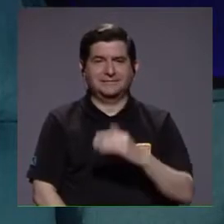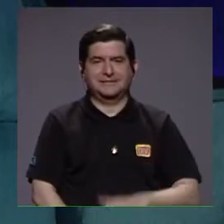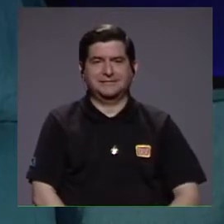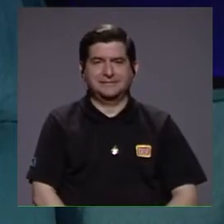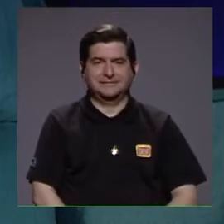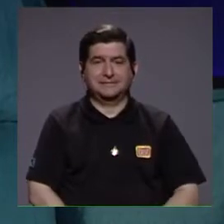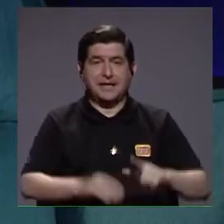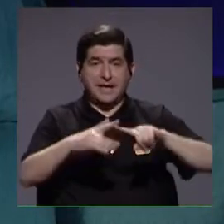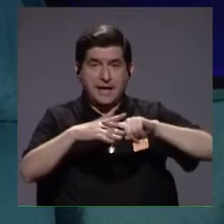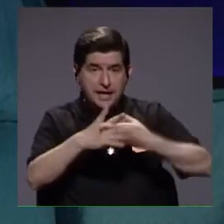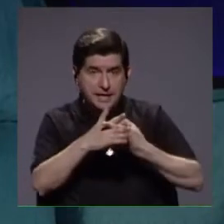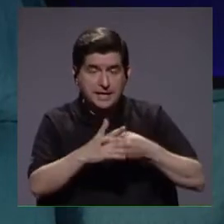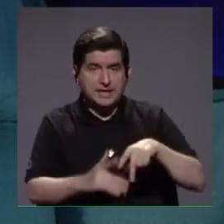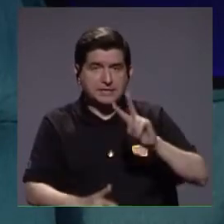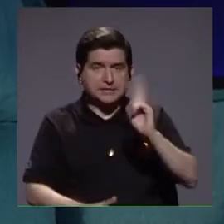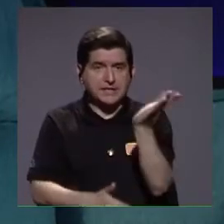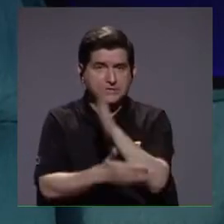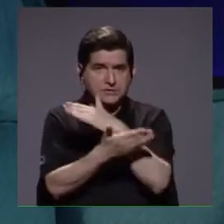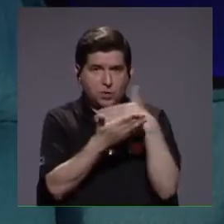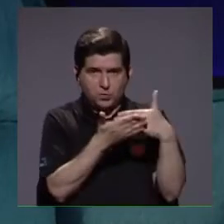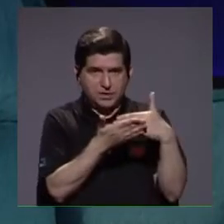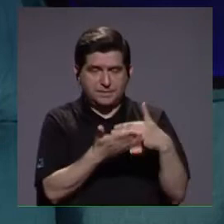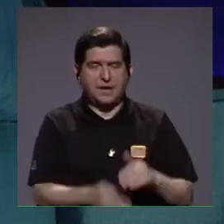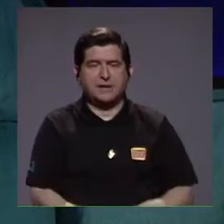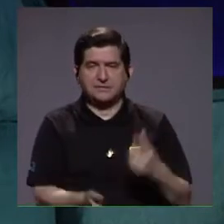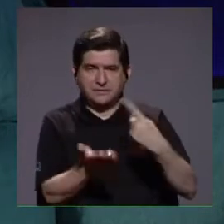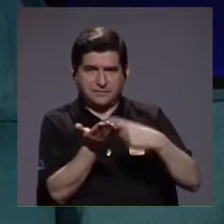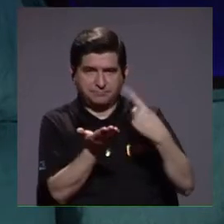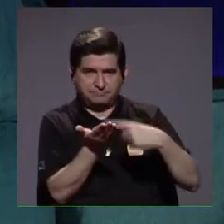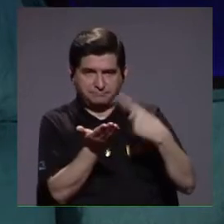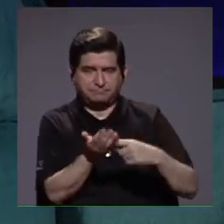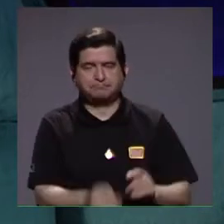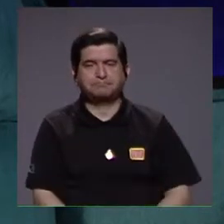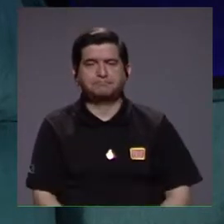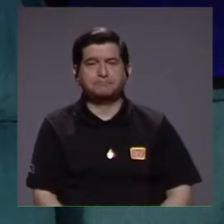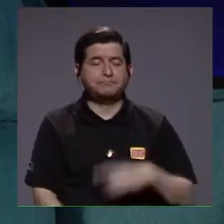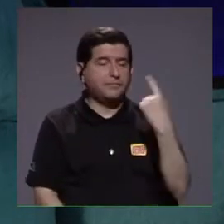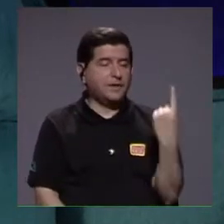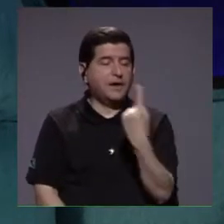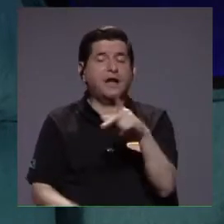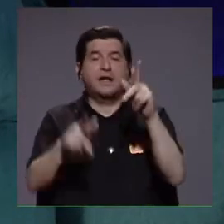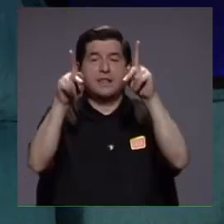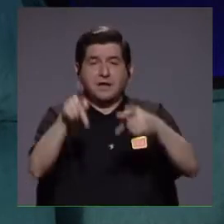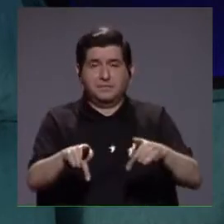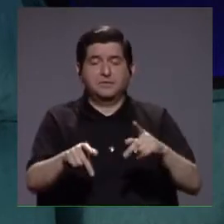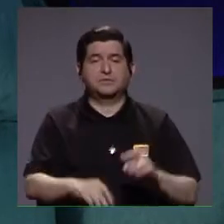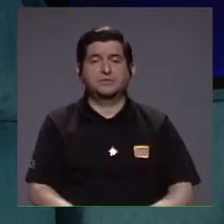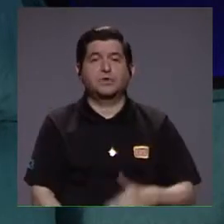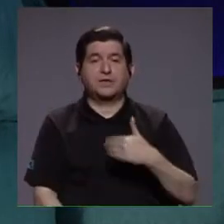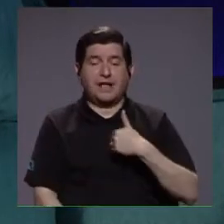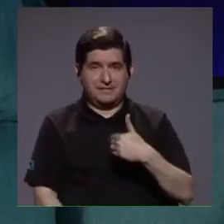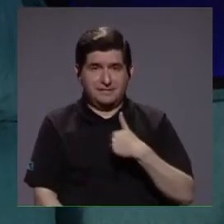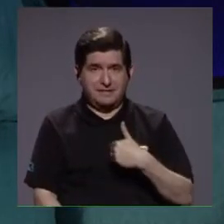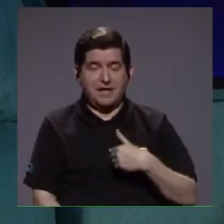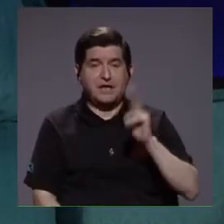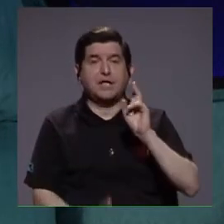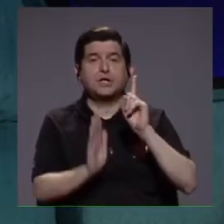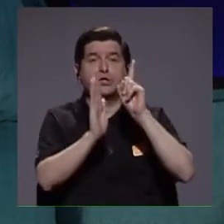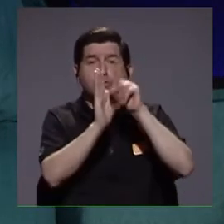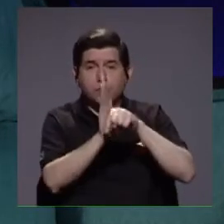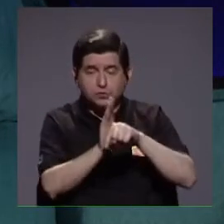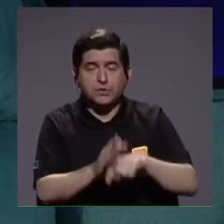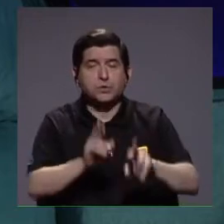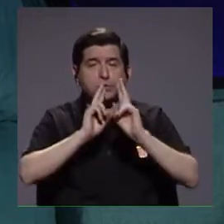gracias. Damos inicio al segundo bloque de este debate, para el cual cada candidato o candidata dispondrá